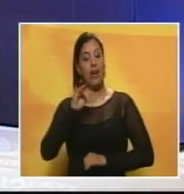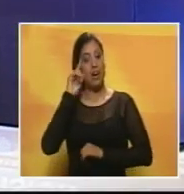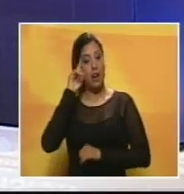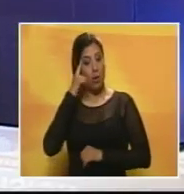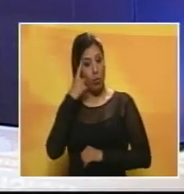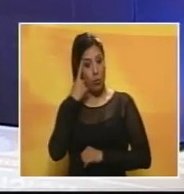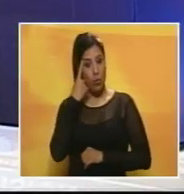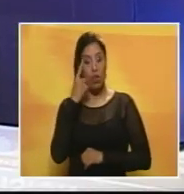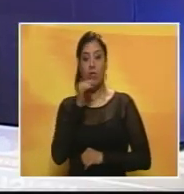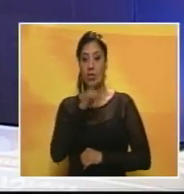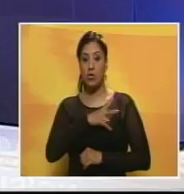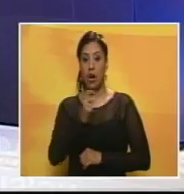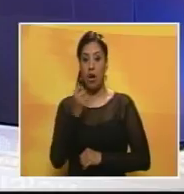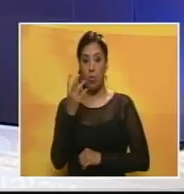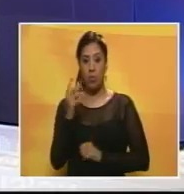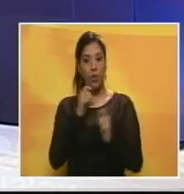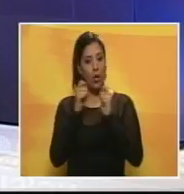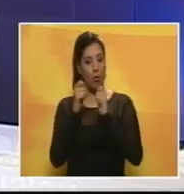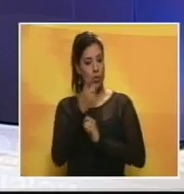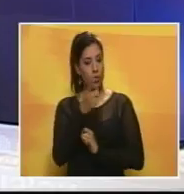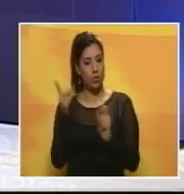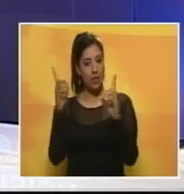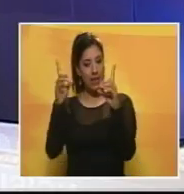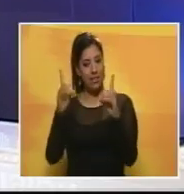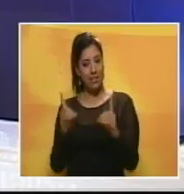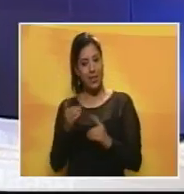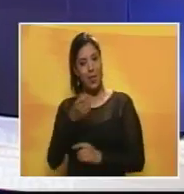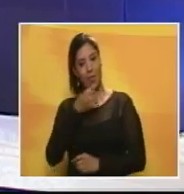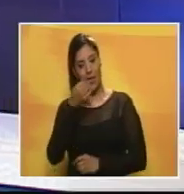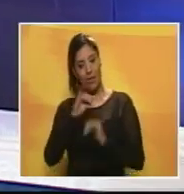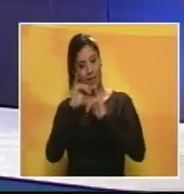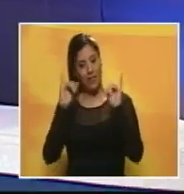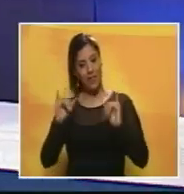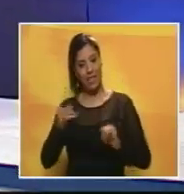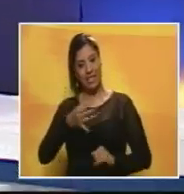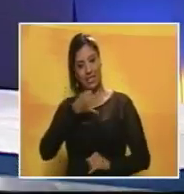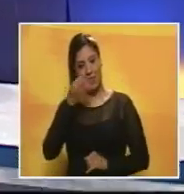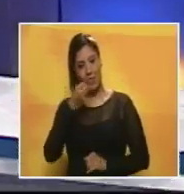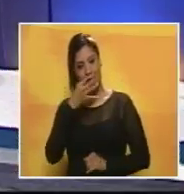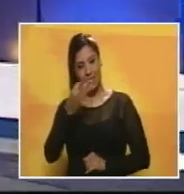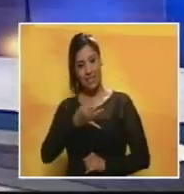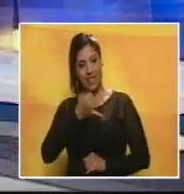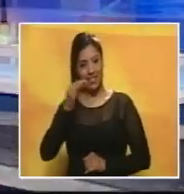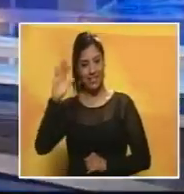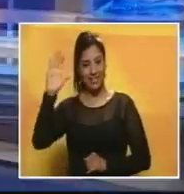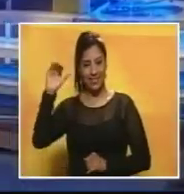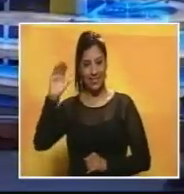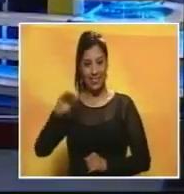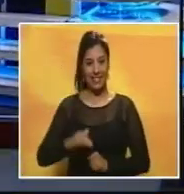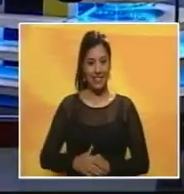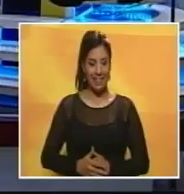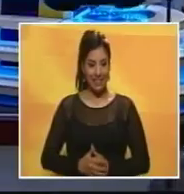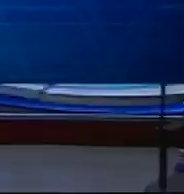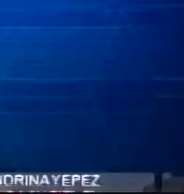Y recuerden, Noticiero Venevisión, Canal 4 reporta. Ustedes deciden. Que tengan todos muy buenas tardes.